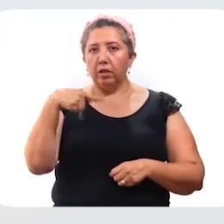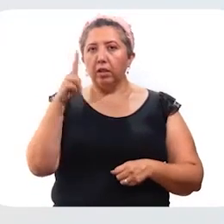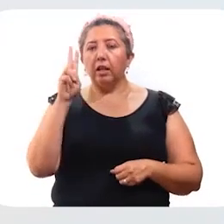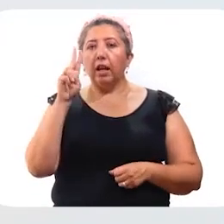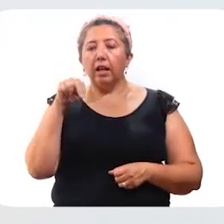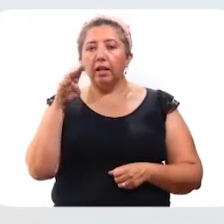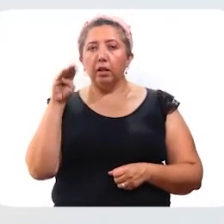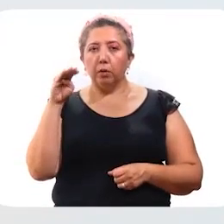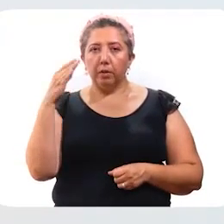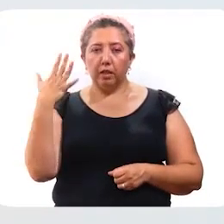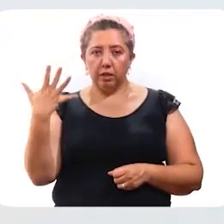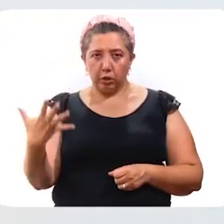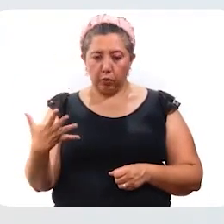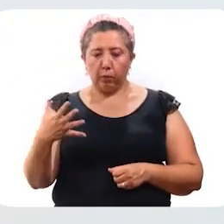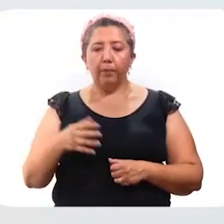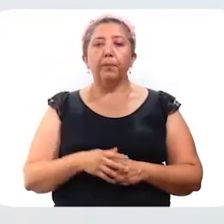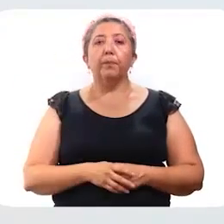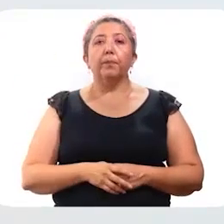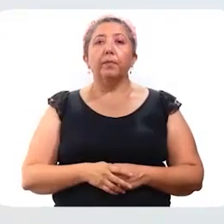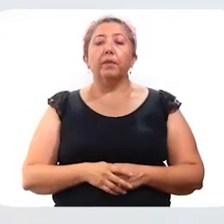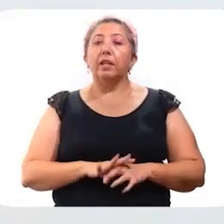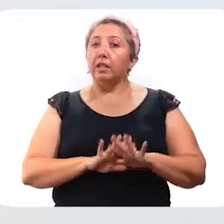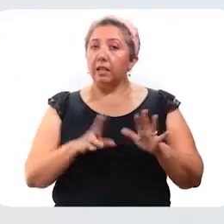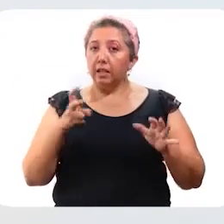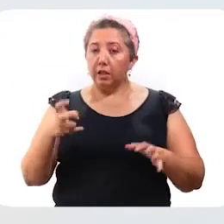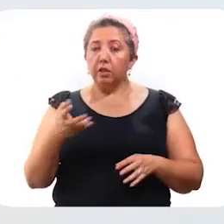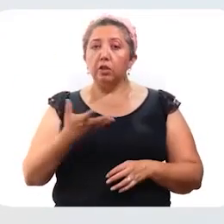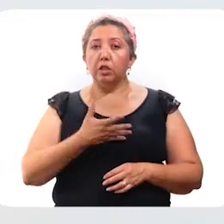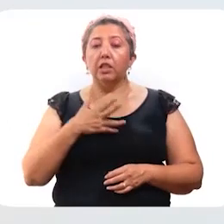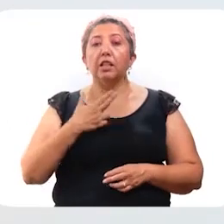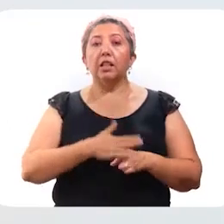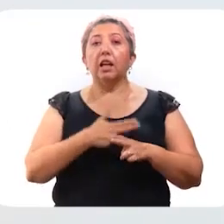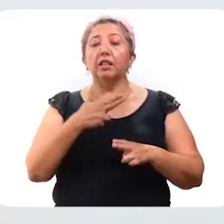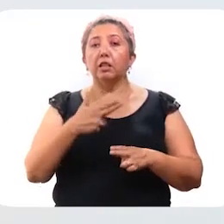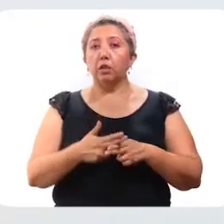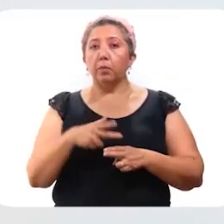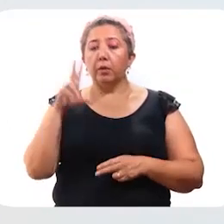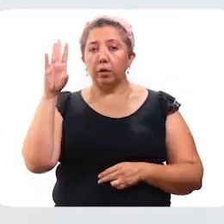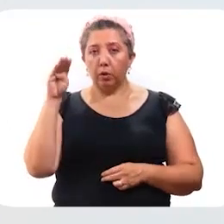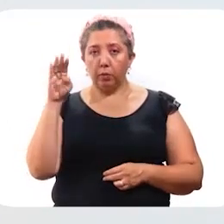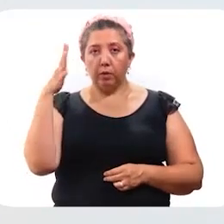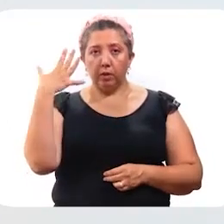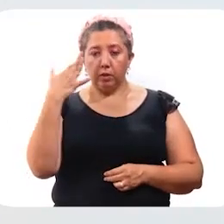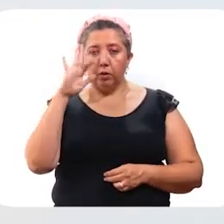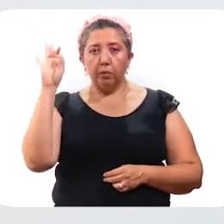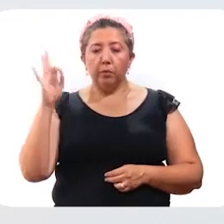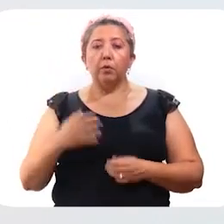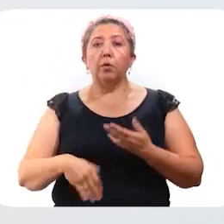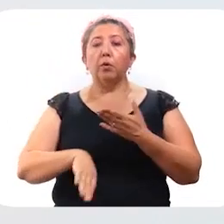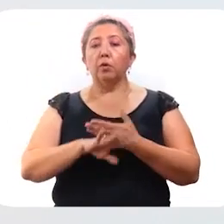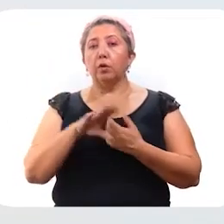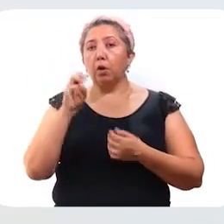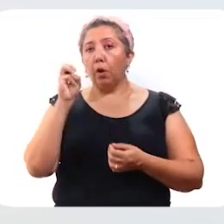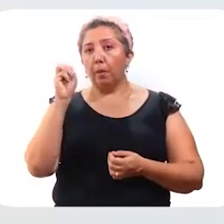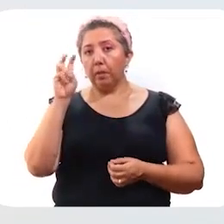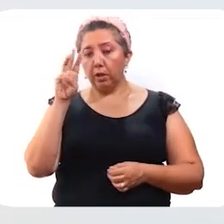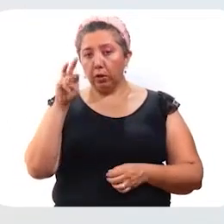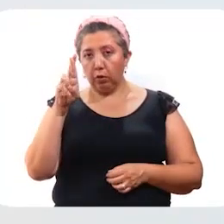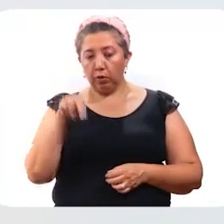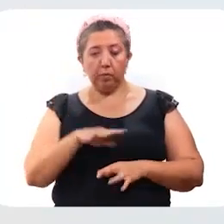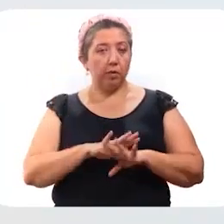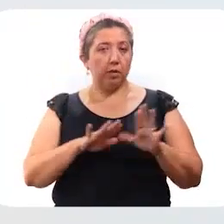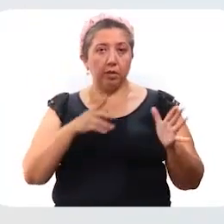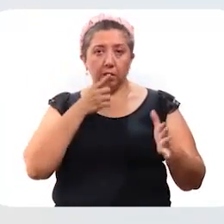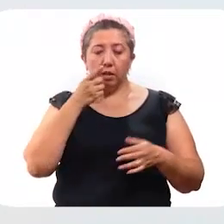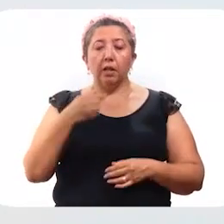médico como es el KN95, ya que estos tienen una cobertura hasta del 95% contra Omicron.